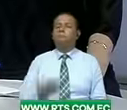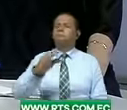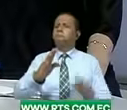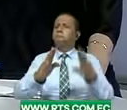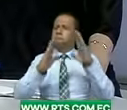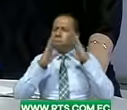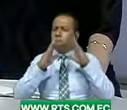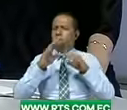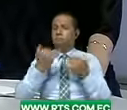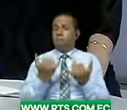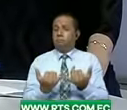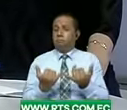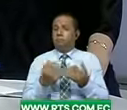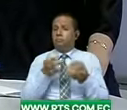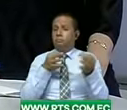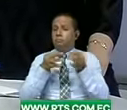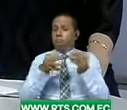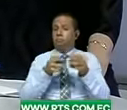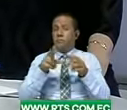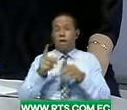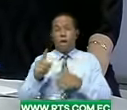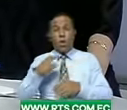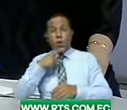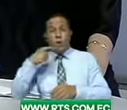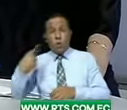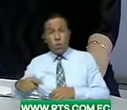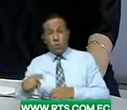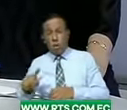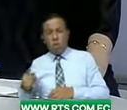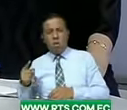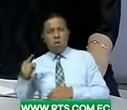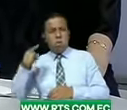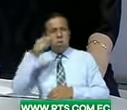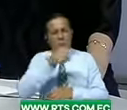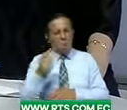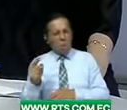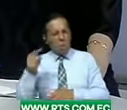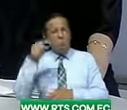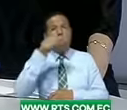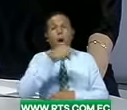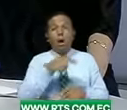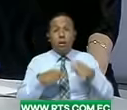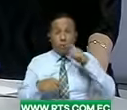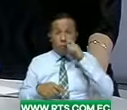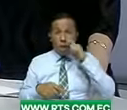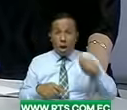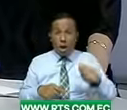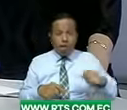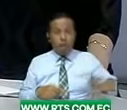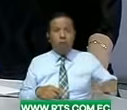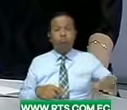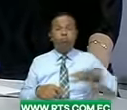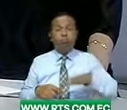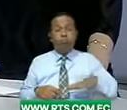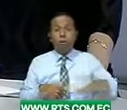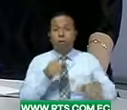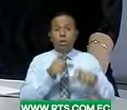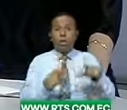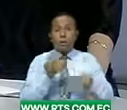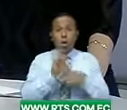Atentos amigos, porque tras el bombardeo ruso a Kiev, la capital de Ucrania, los ecuatorianos residentes en ese país iniciaron una